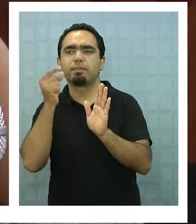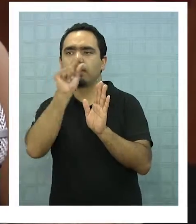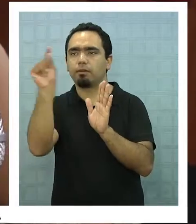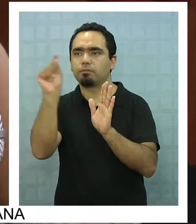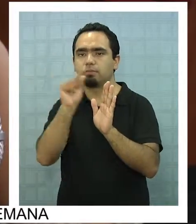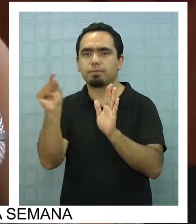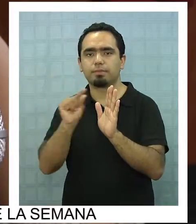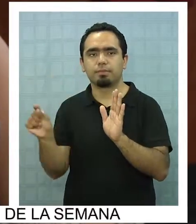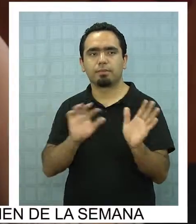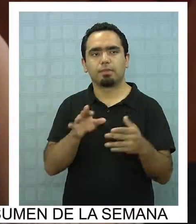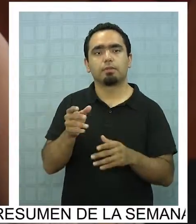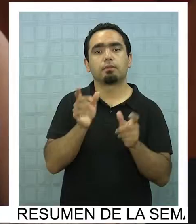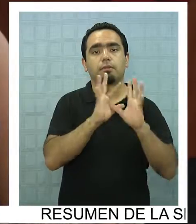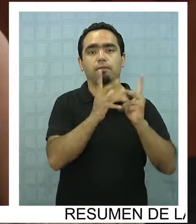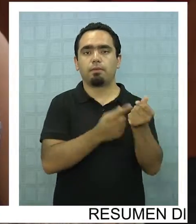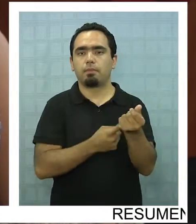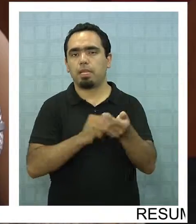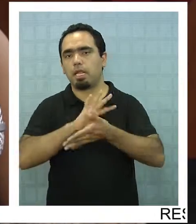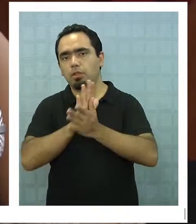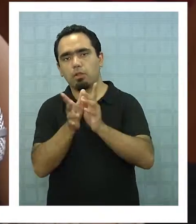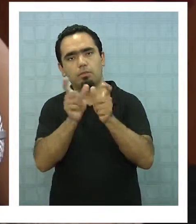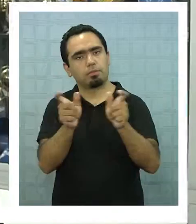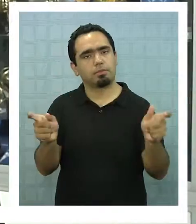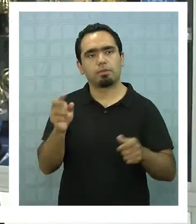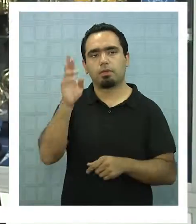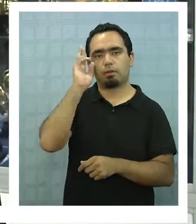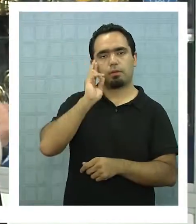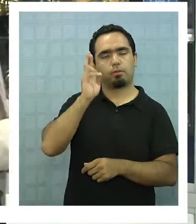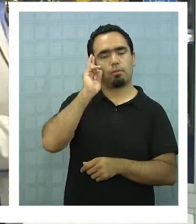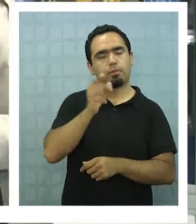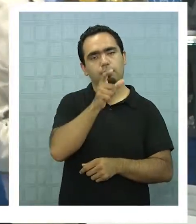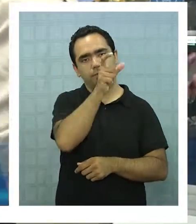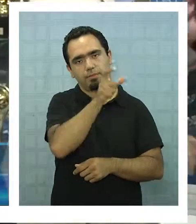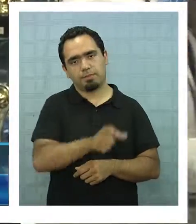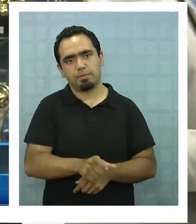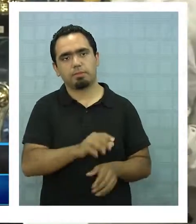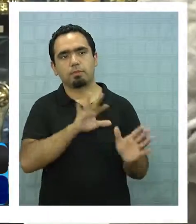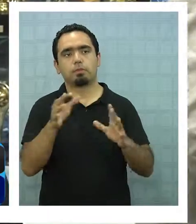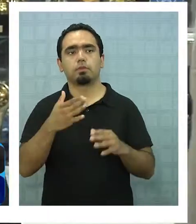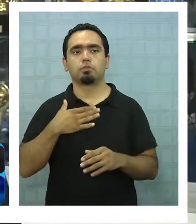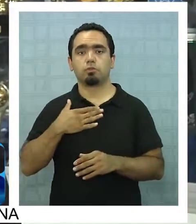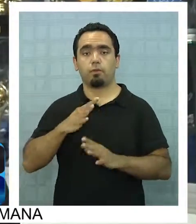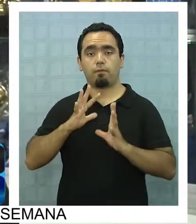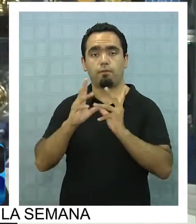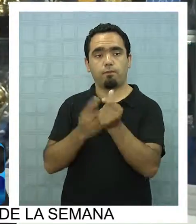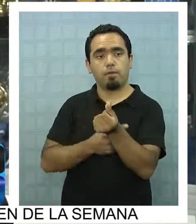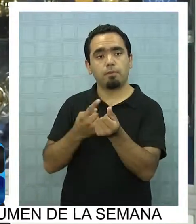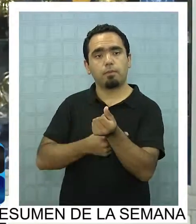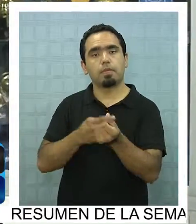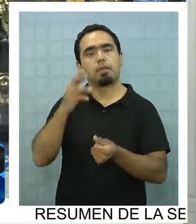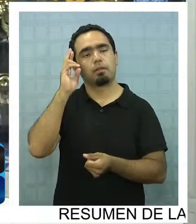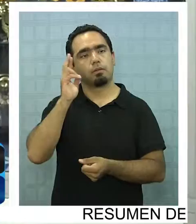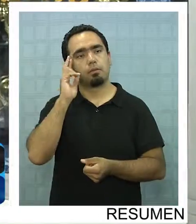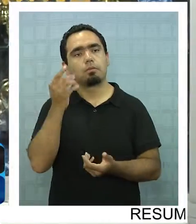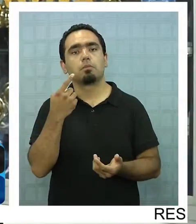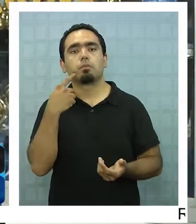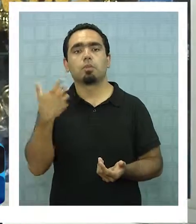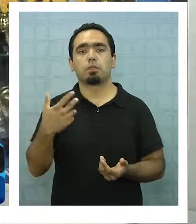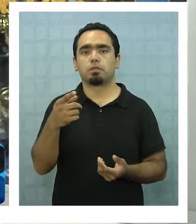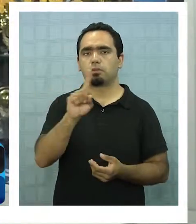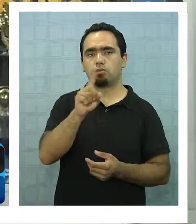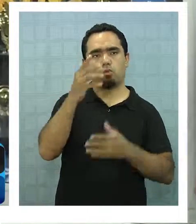recordaron, al igual que su familia. Bueno, a uno le emociona como familiar y todo, pero también creo que tiene la importancia histórica de no olvidar,